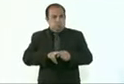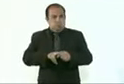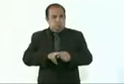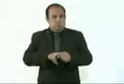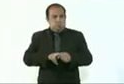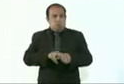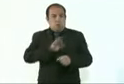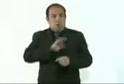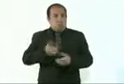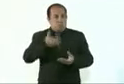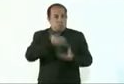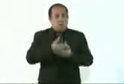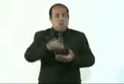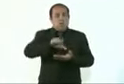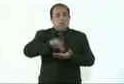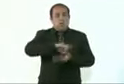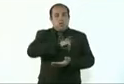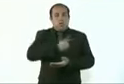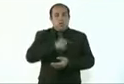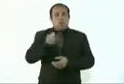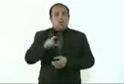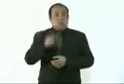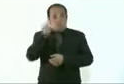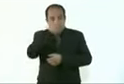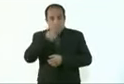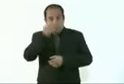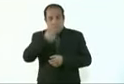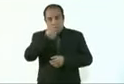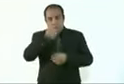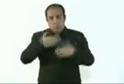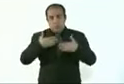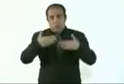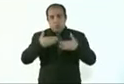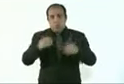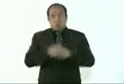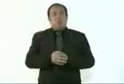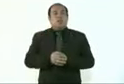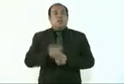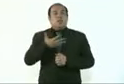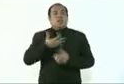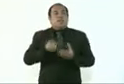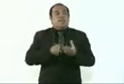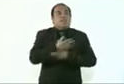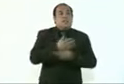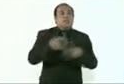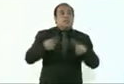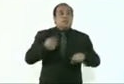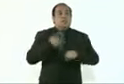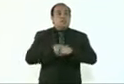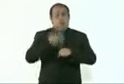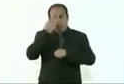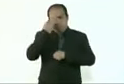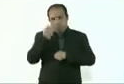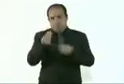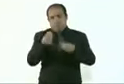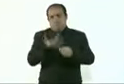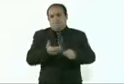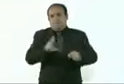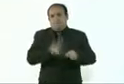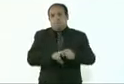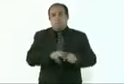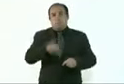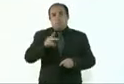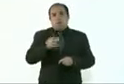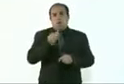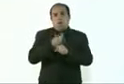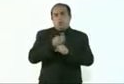del oxígeno en casa, si es que fuera necesario para dar de alta un paciente que llevara mucho tiempo en el hospital. Pero hasta el momento no se